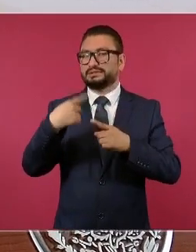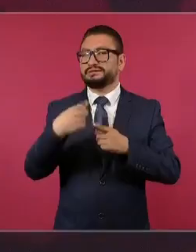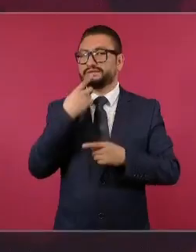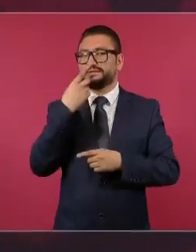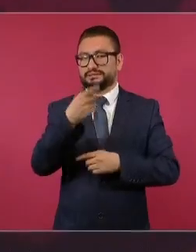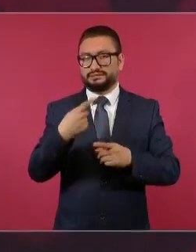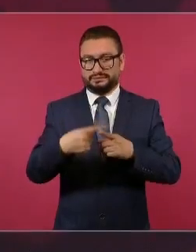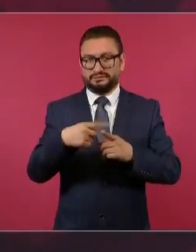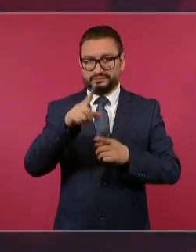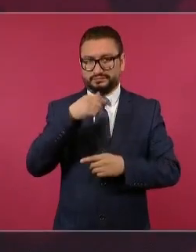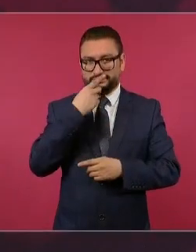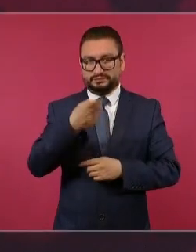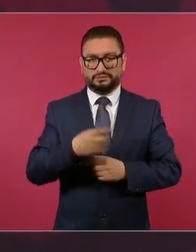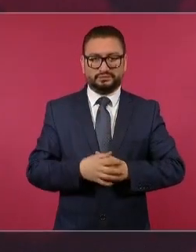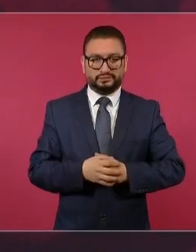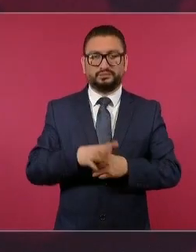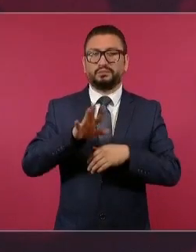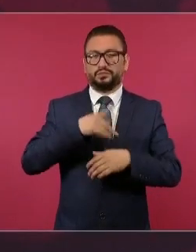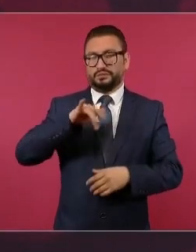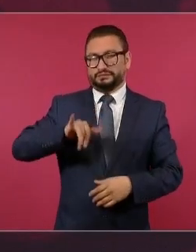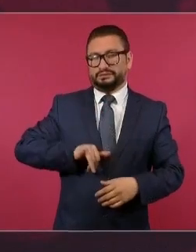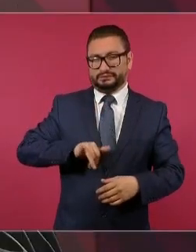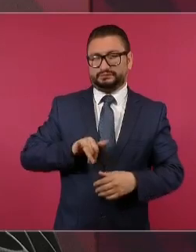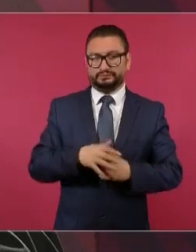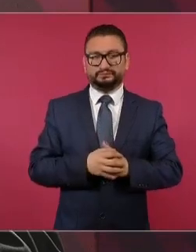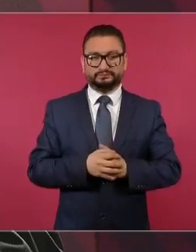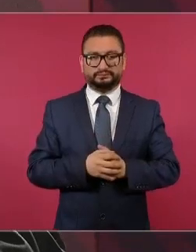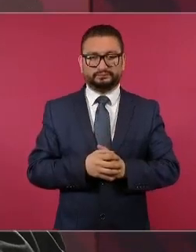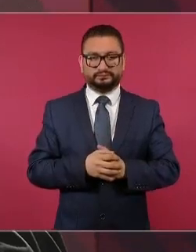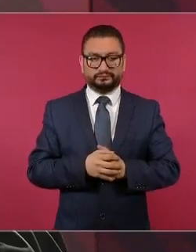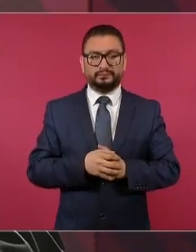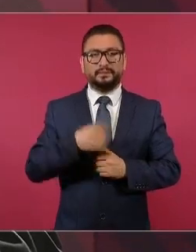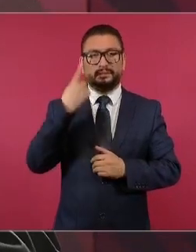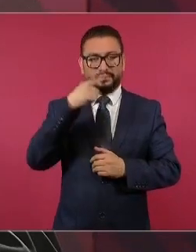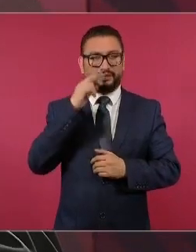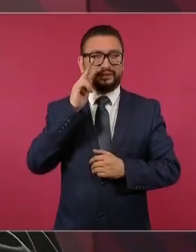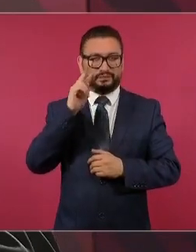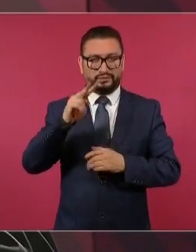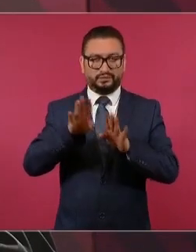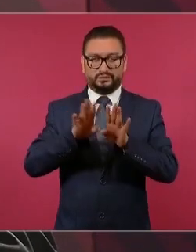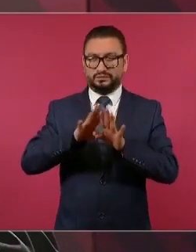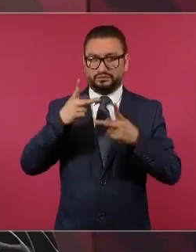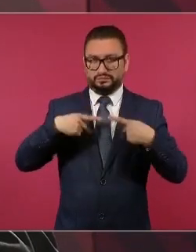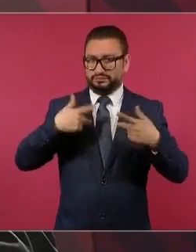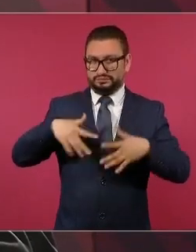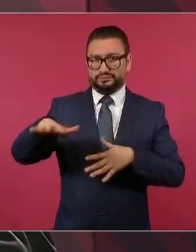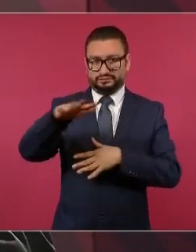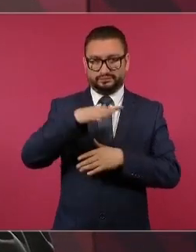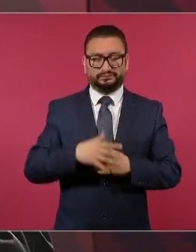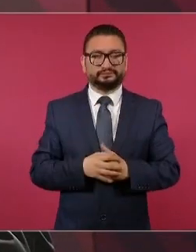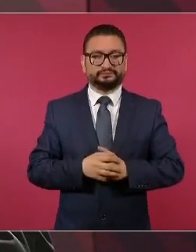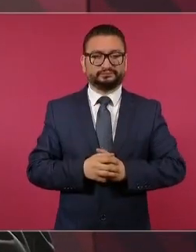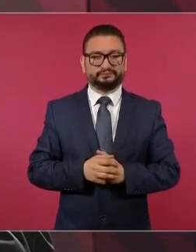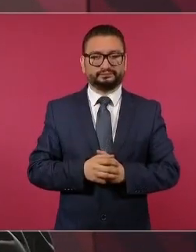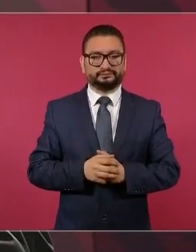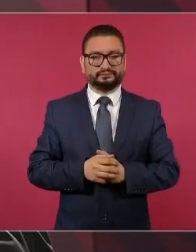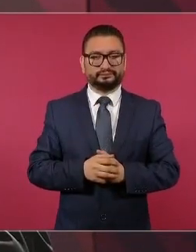publicidad, porque es interesante, para que vean lo que es nuestro pueblo.